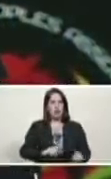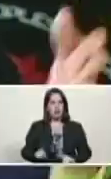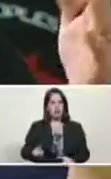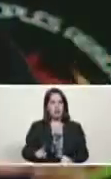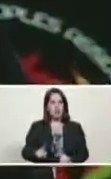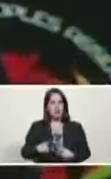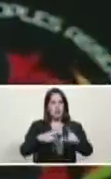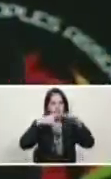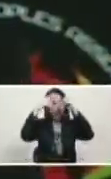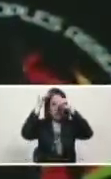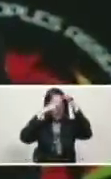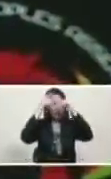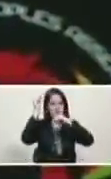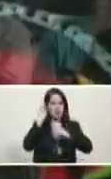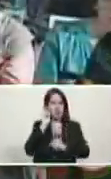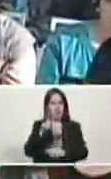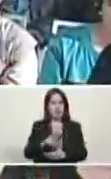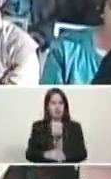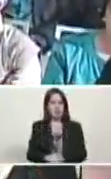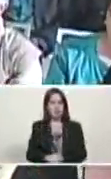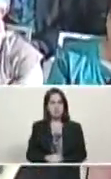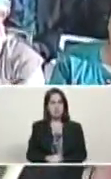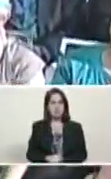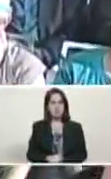guevara adelante rodri